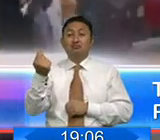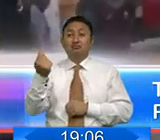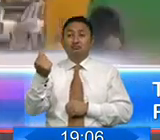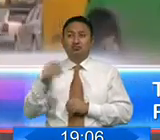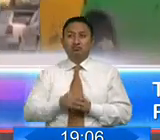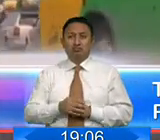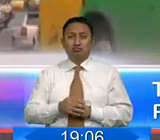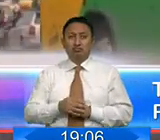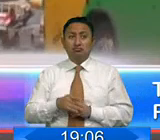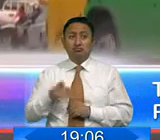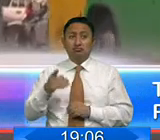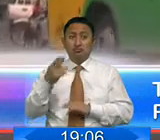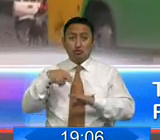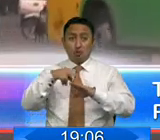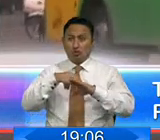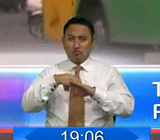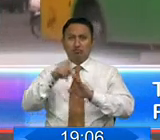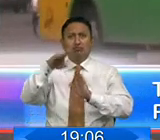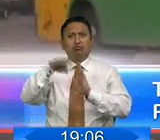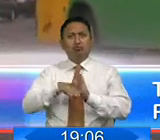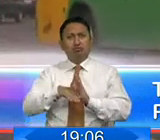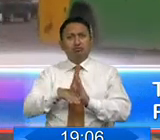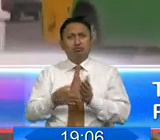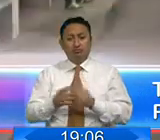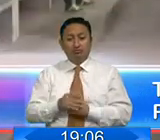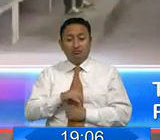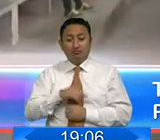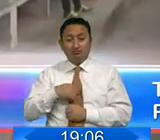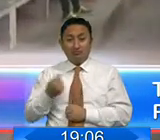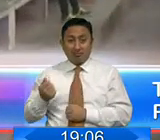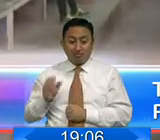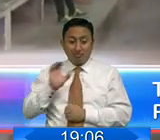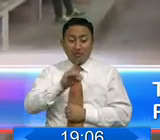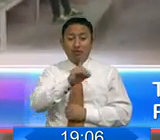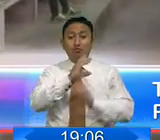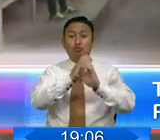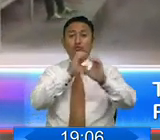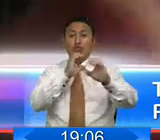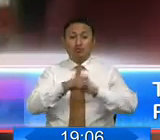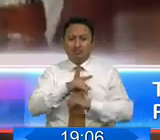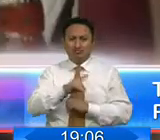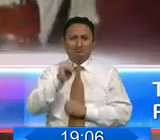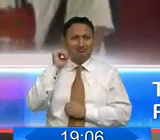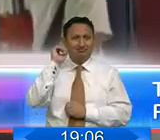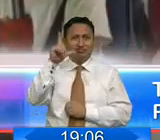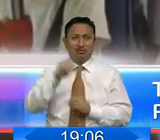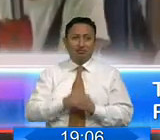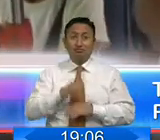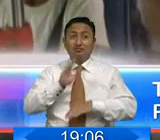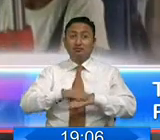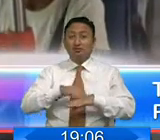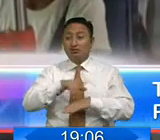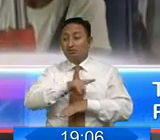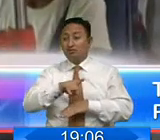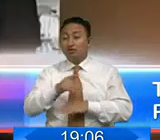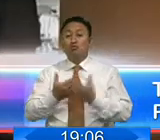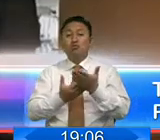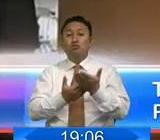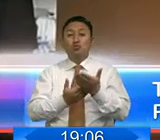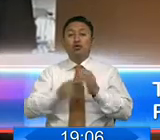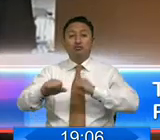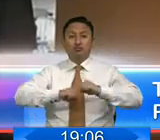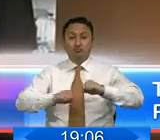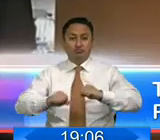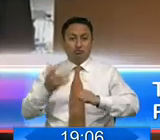debajo de lo que deberían cobrar y que toda la inversión en sus buses la supera por falta de un modelo de gestión.